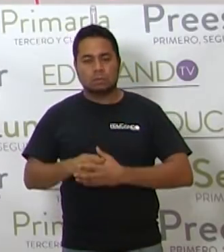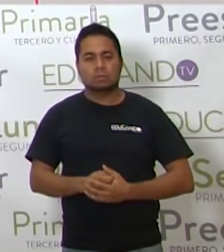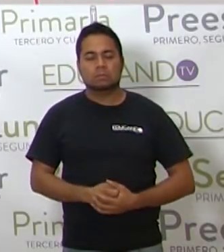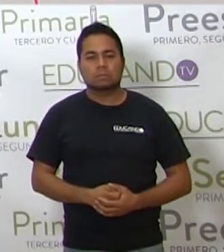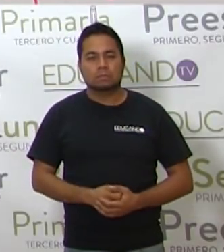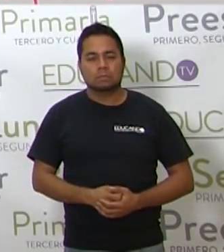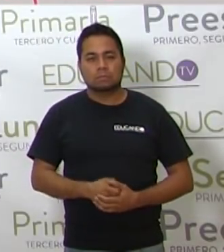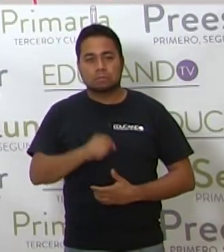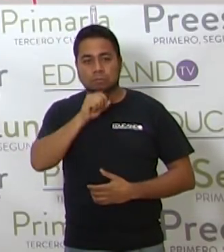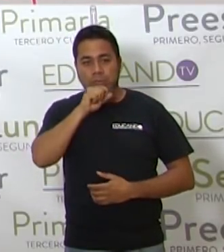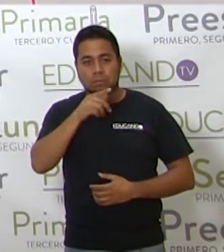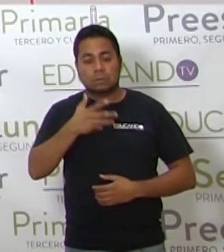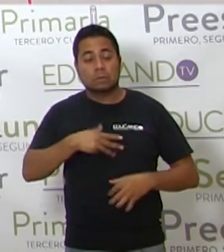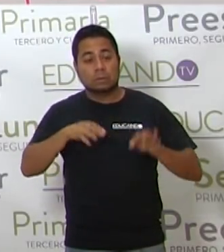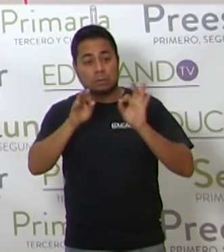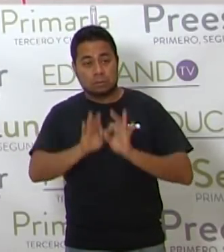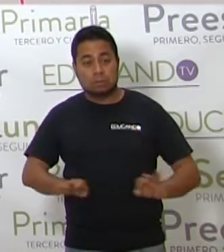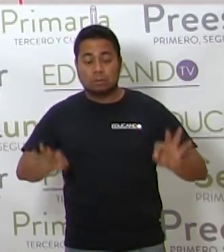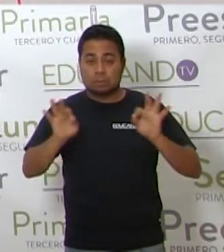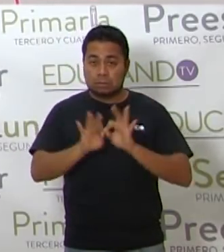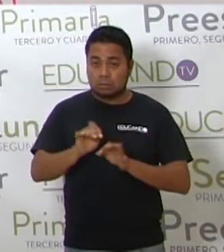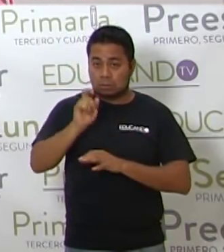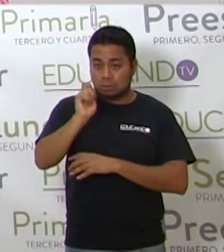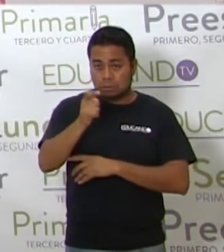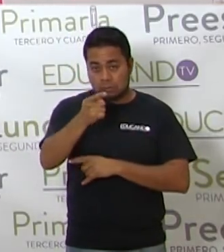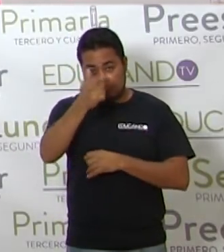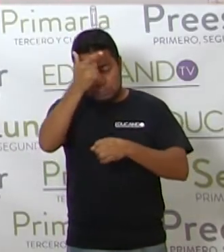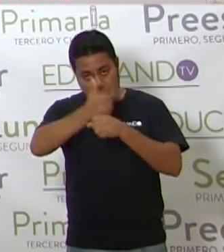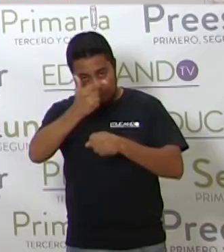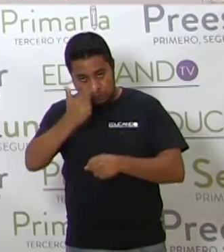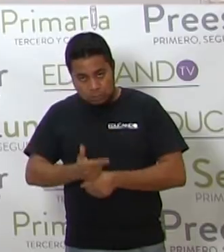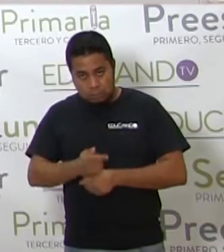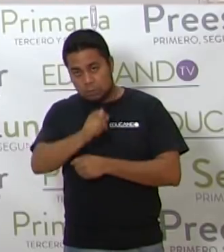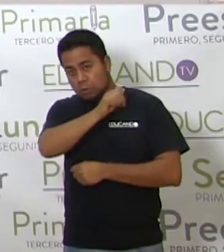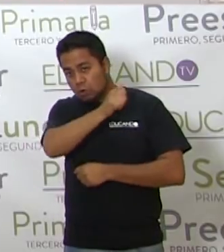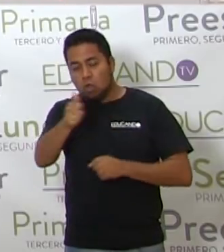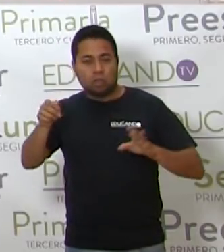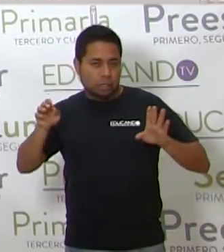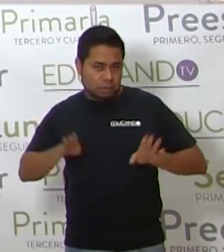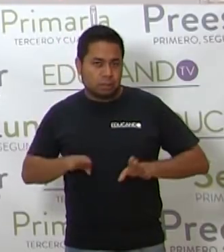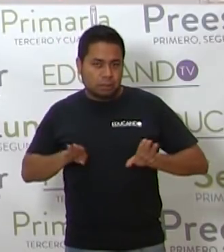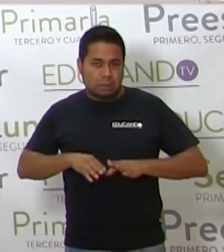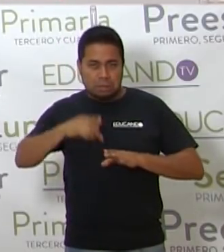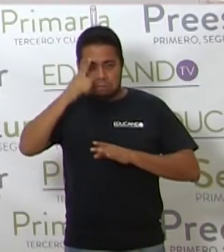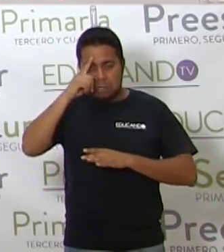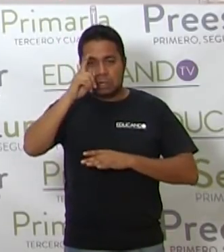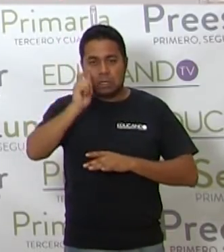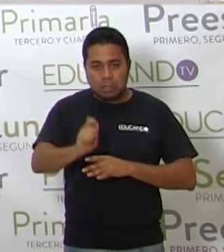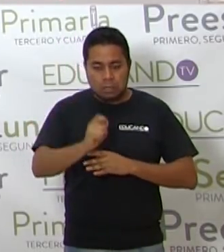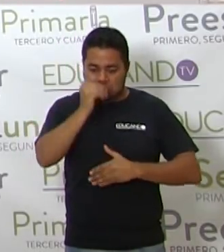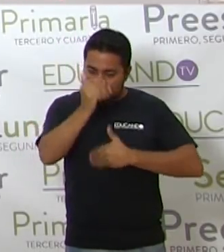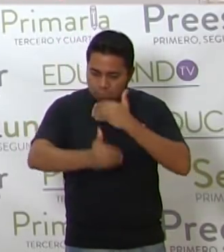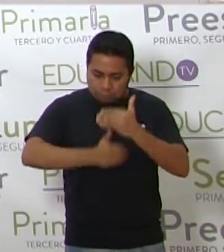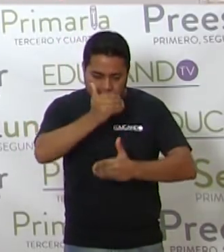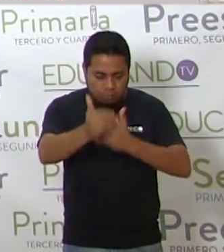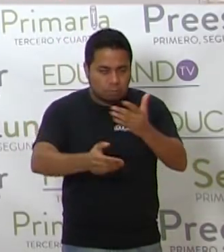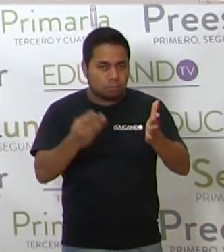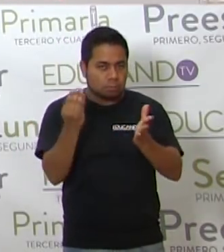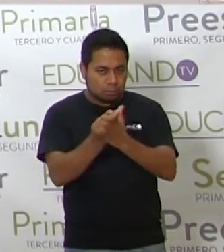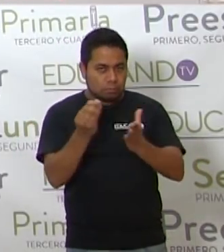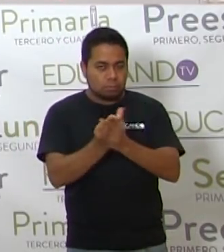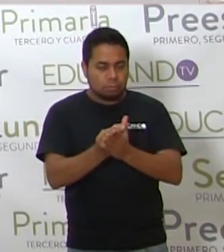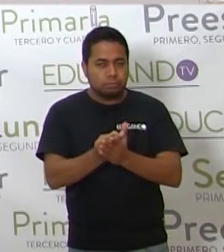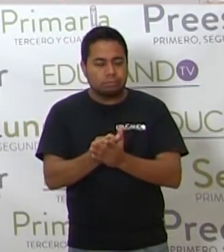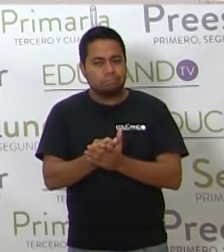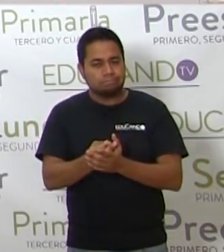Es importante también que tú puedas identificar otras características para que a lo largo de todas estas sesiones podamos